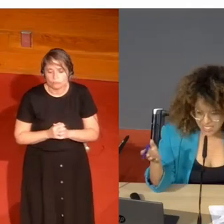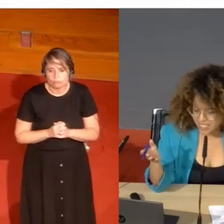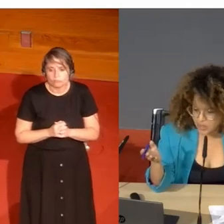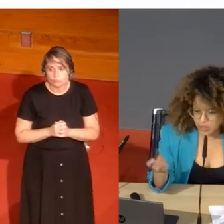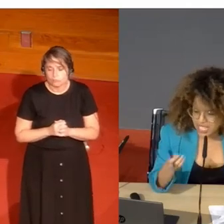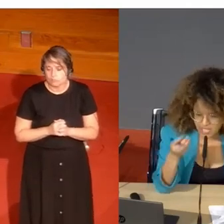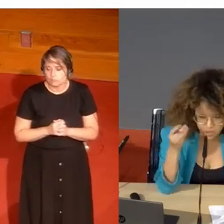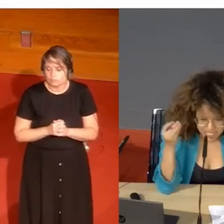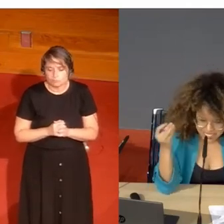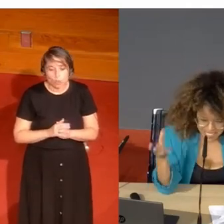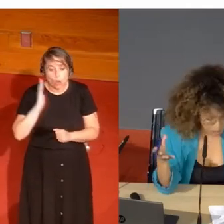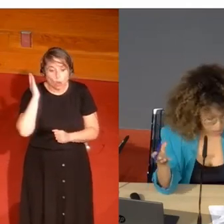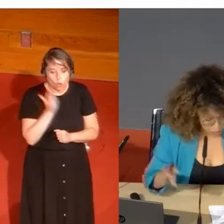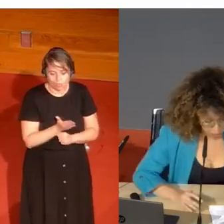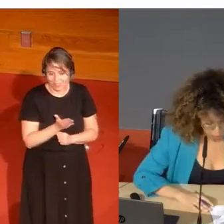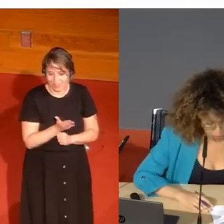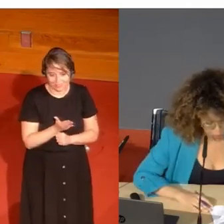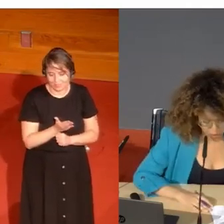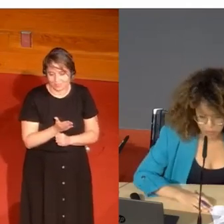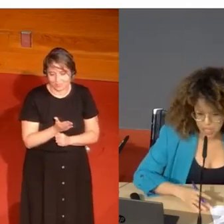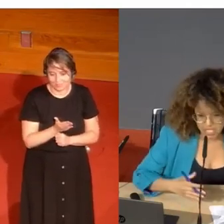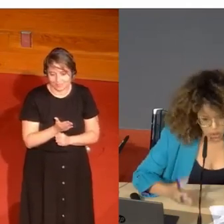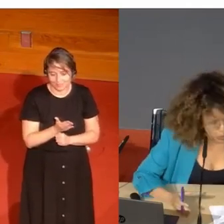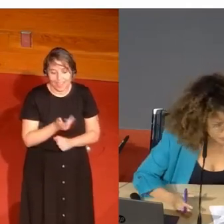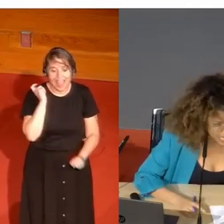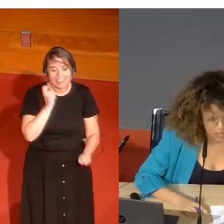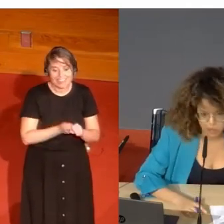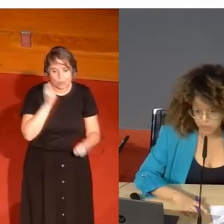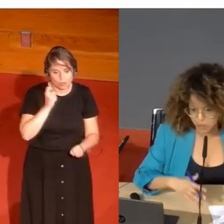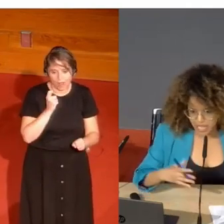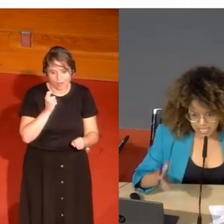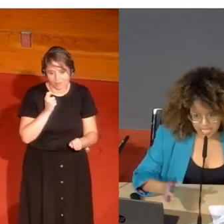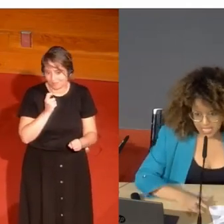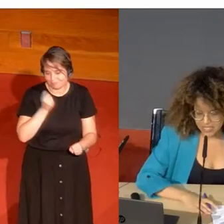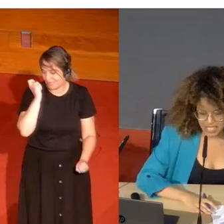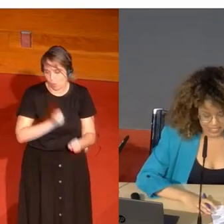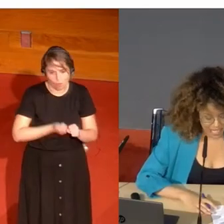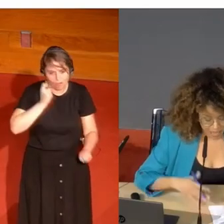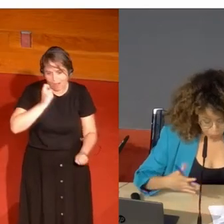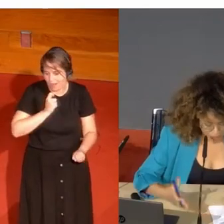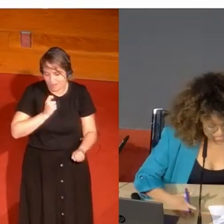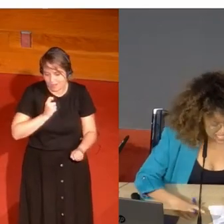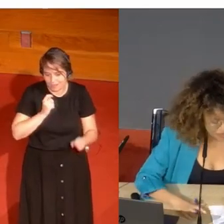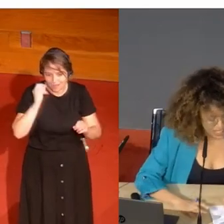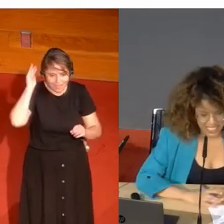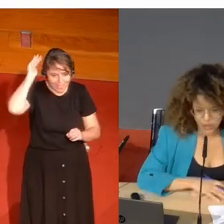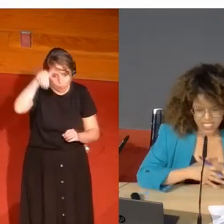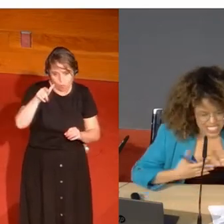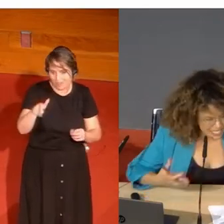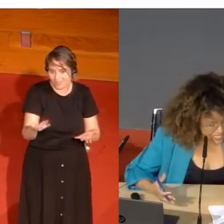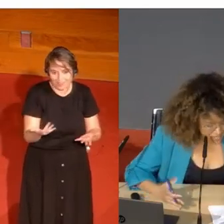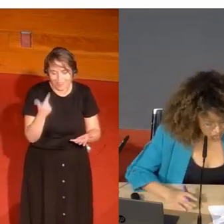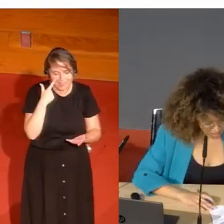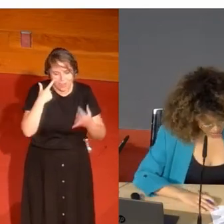Hay condenas que son dictadas por por por por tribunales revolucionarios por tribunales de la de la república islámica